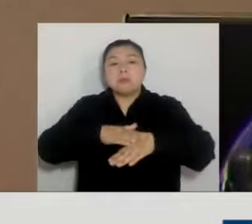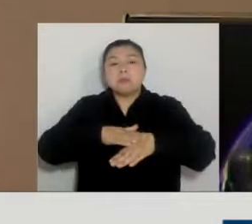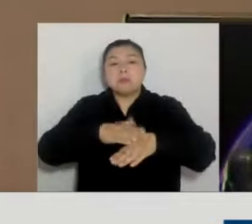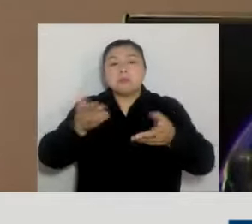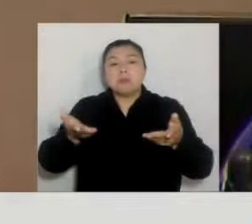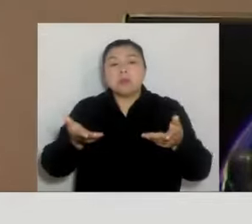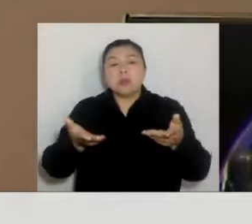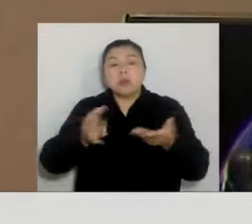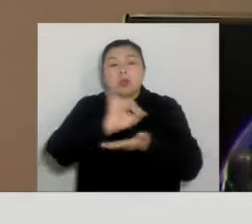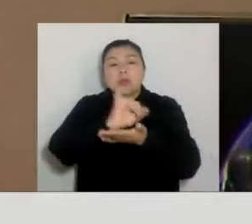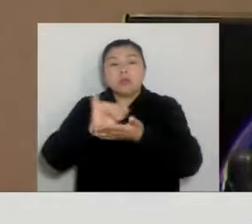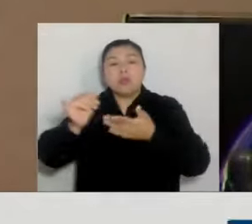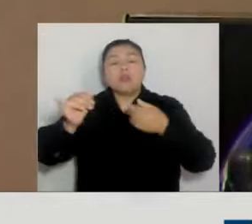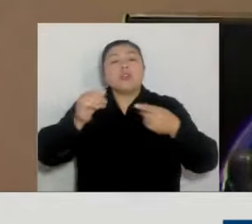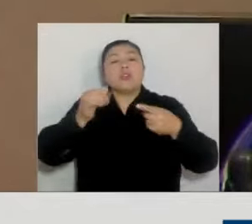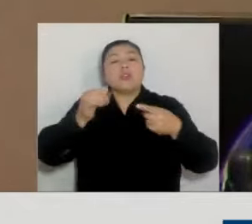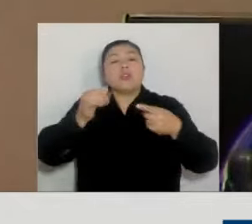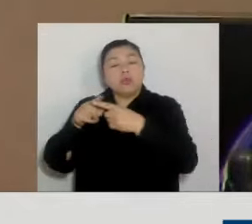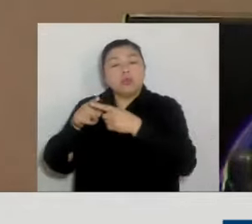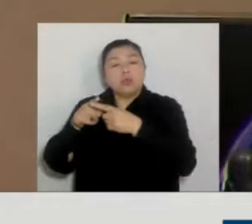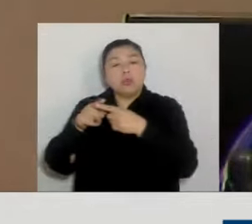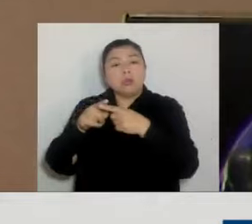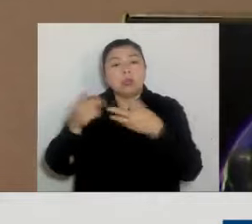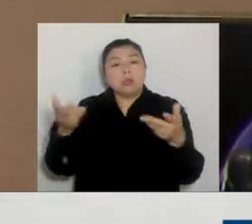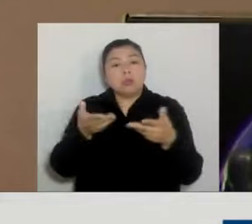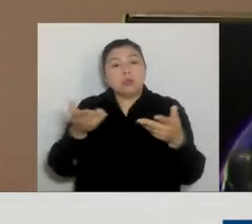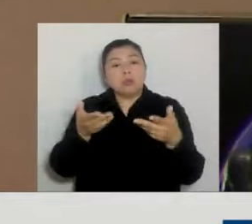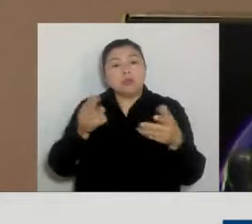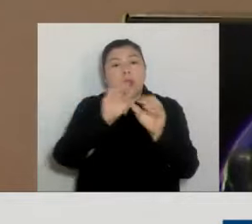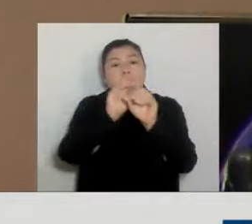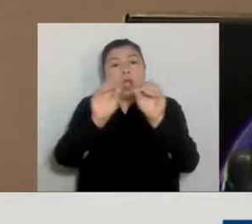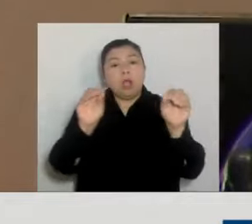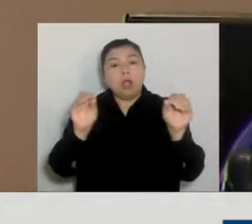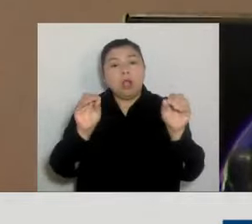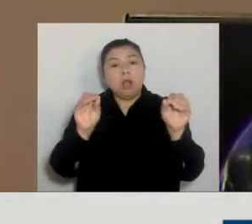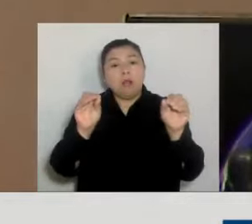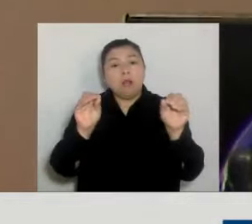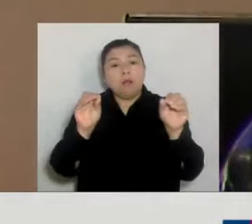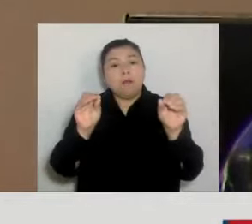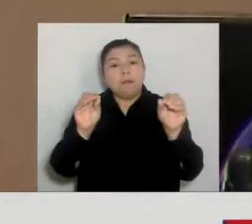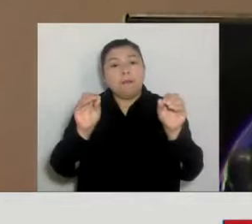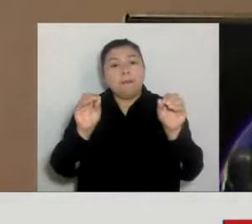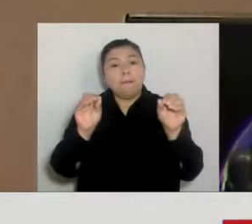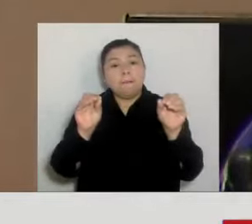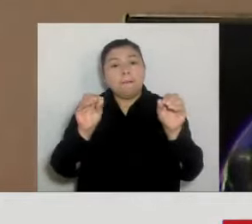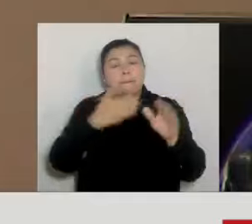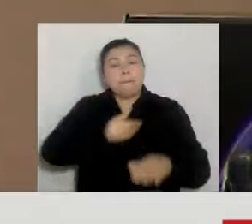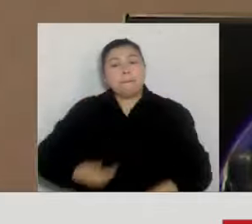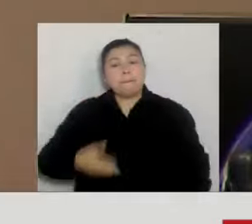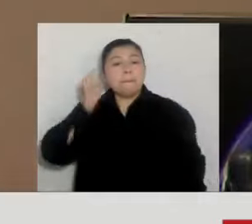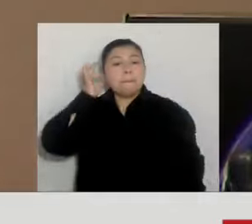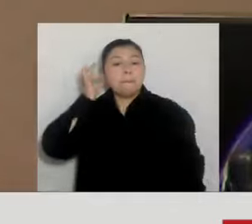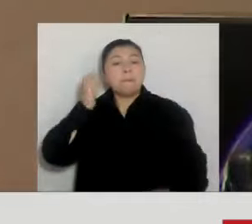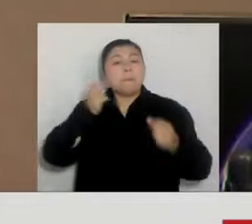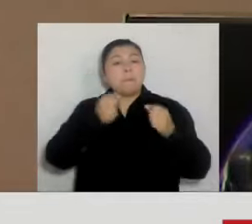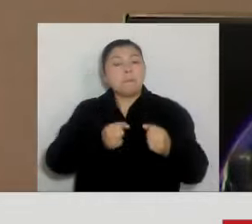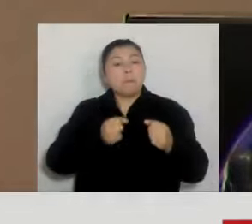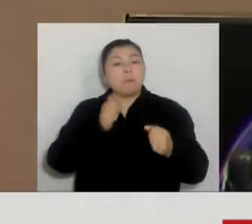instituciones con otras por lo tanto hay un llamado presidenta a poder tomar en cuenta